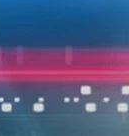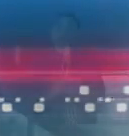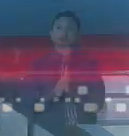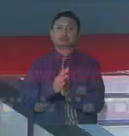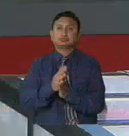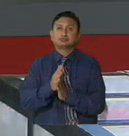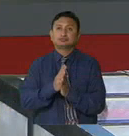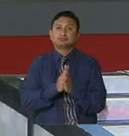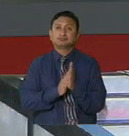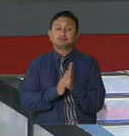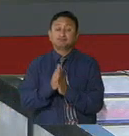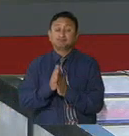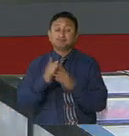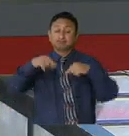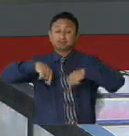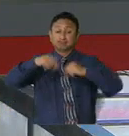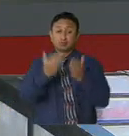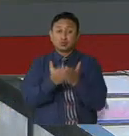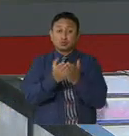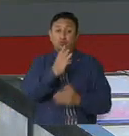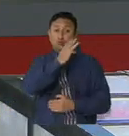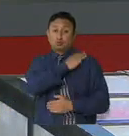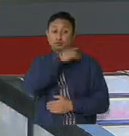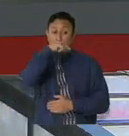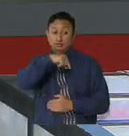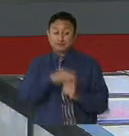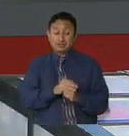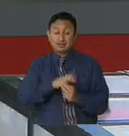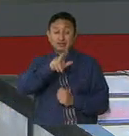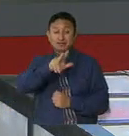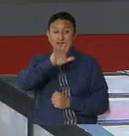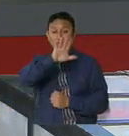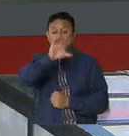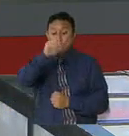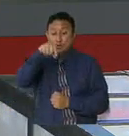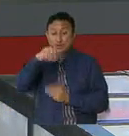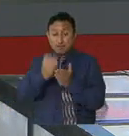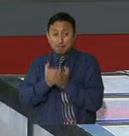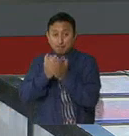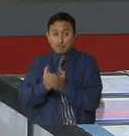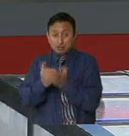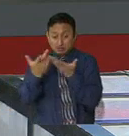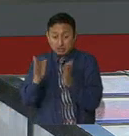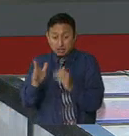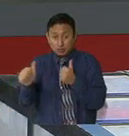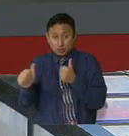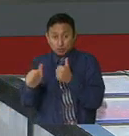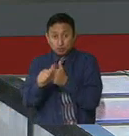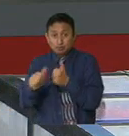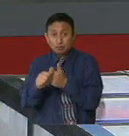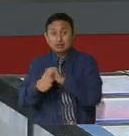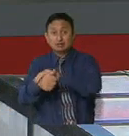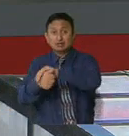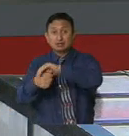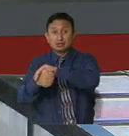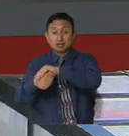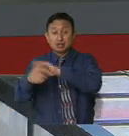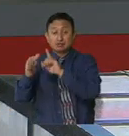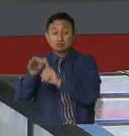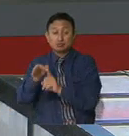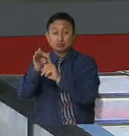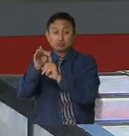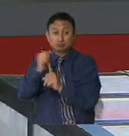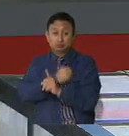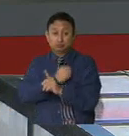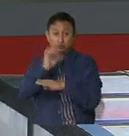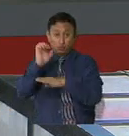según la Armada Nacional, más de 350 embarcaciones se han acercado a la zona económica exclusiva insular, por lo cual se